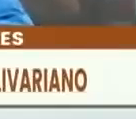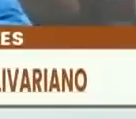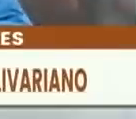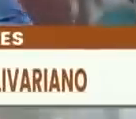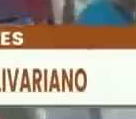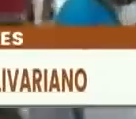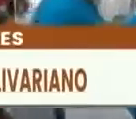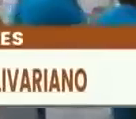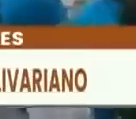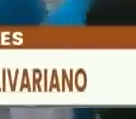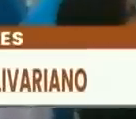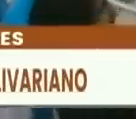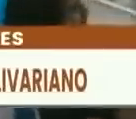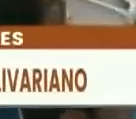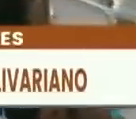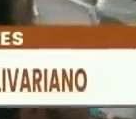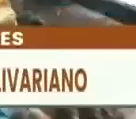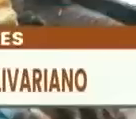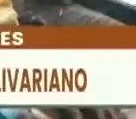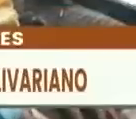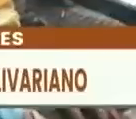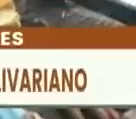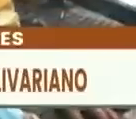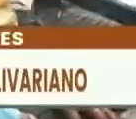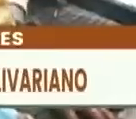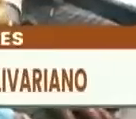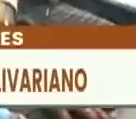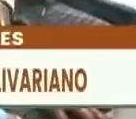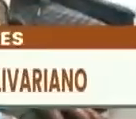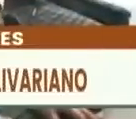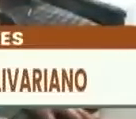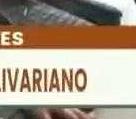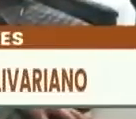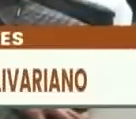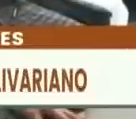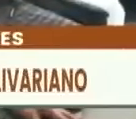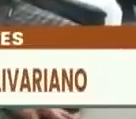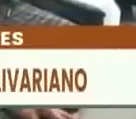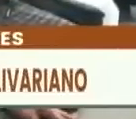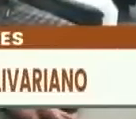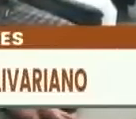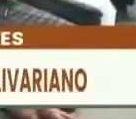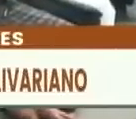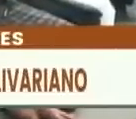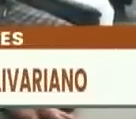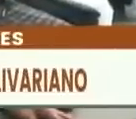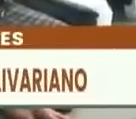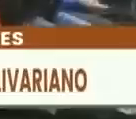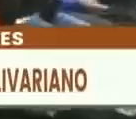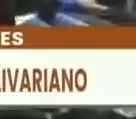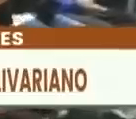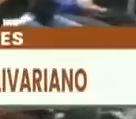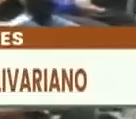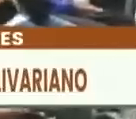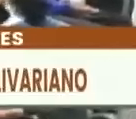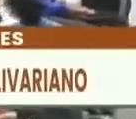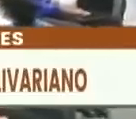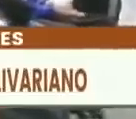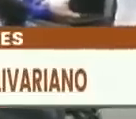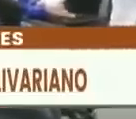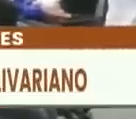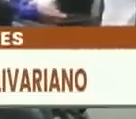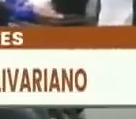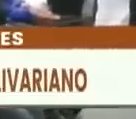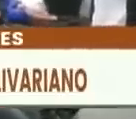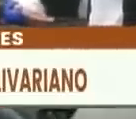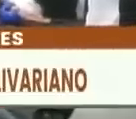haz de mí fue bastante inteligente para una narrativa en función de sus intereses y resulta que era el Dios mercado Pero además el mercado libre que había quedado actuar